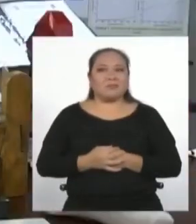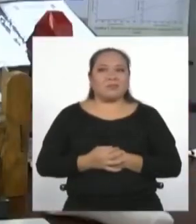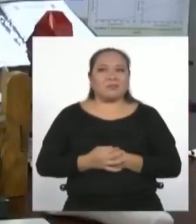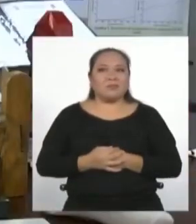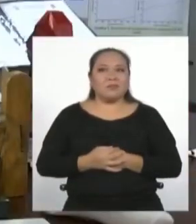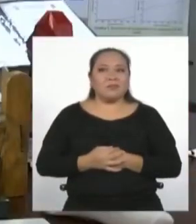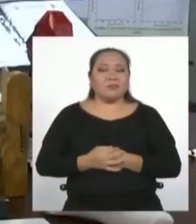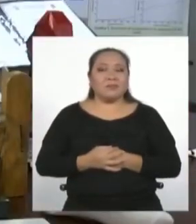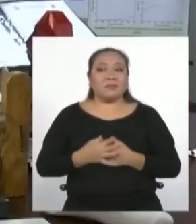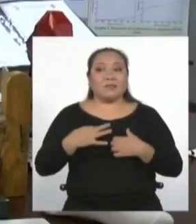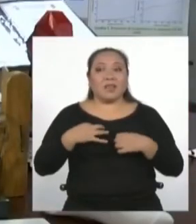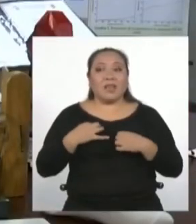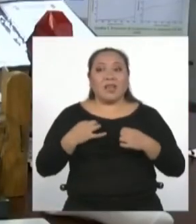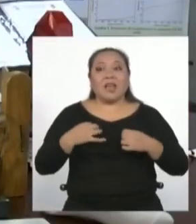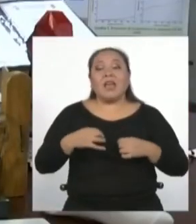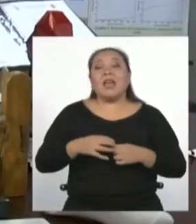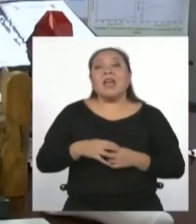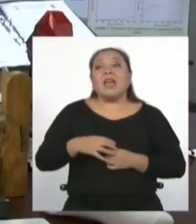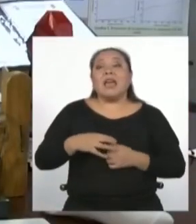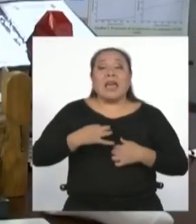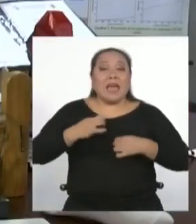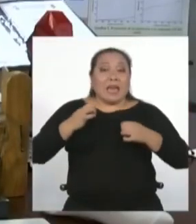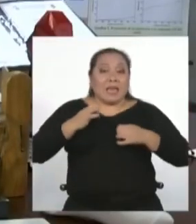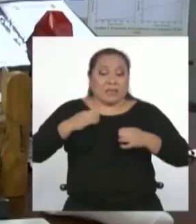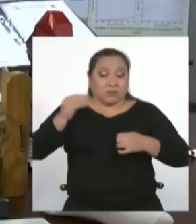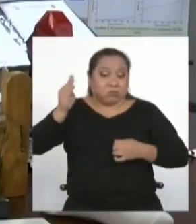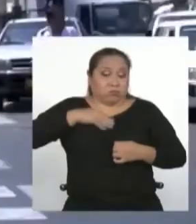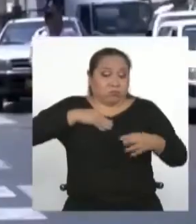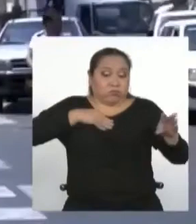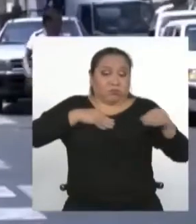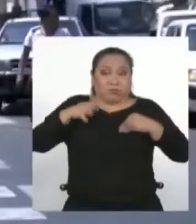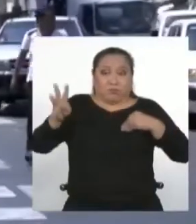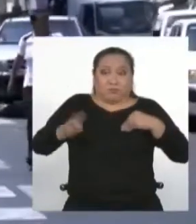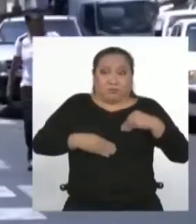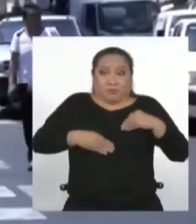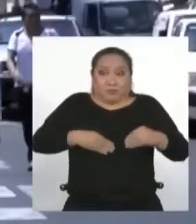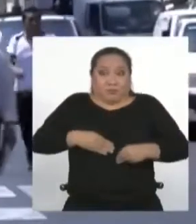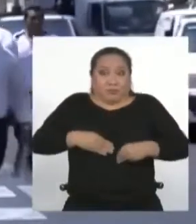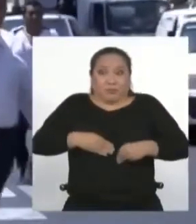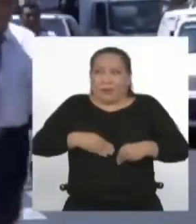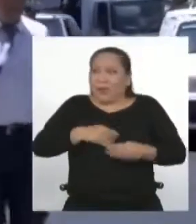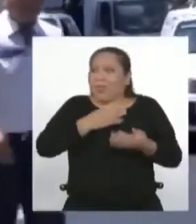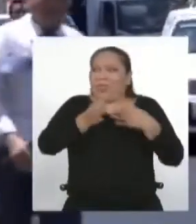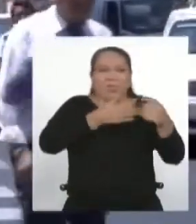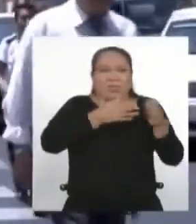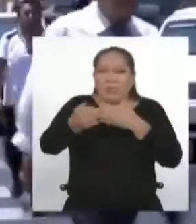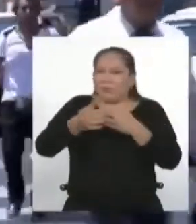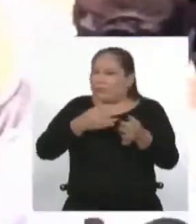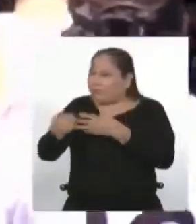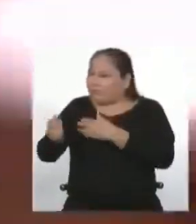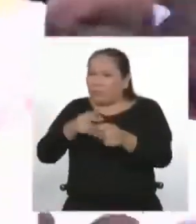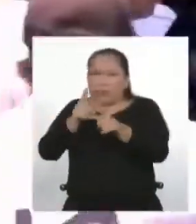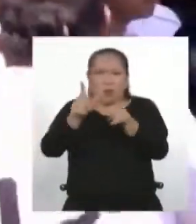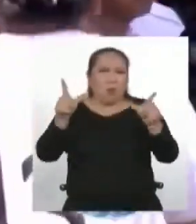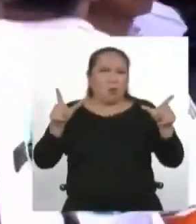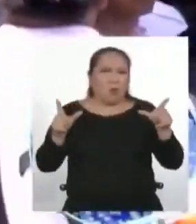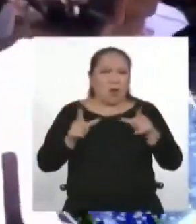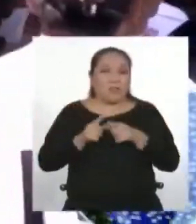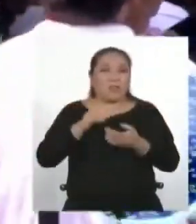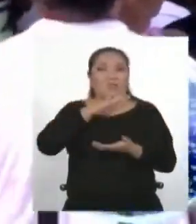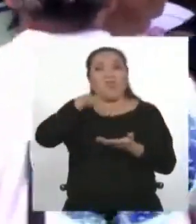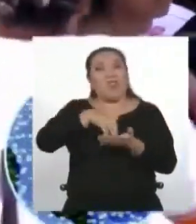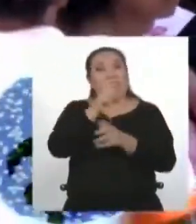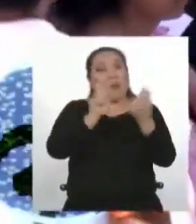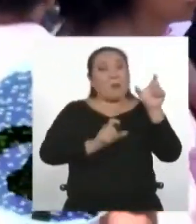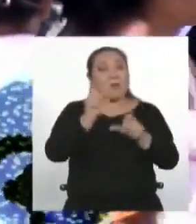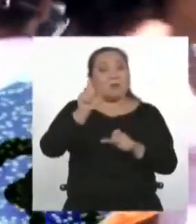Los microorganismos se pueden mantener en nuestra ropa y en todo lugar. Comúnmente están en todo ambiente. Todas las personas estamos